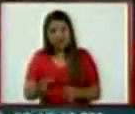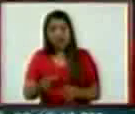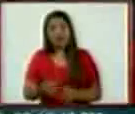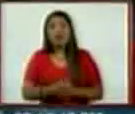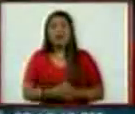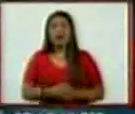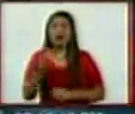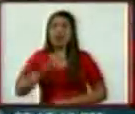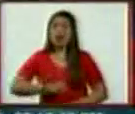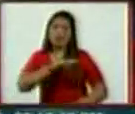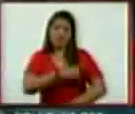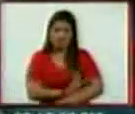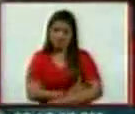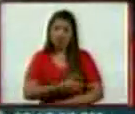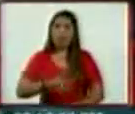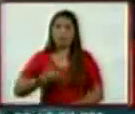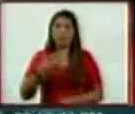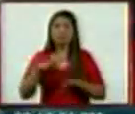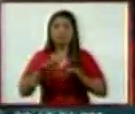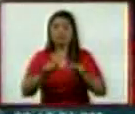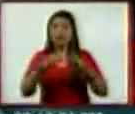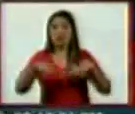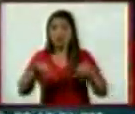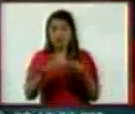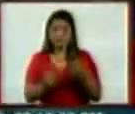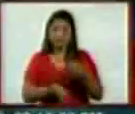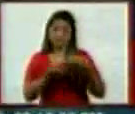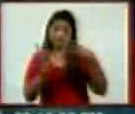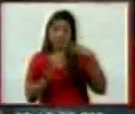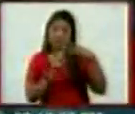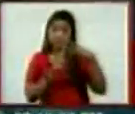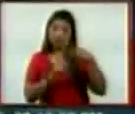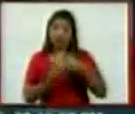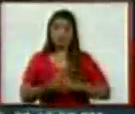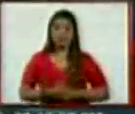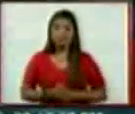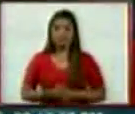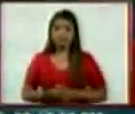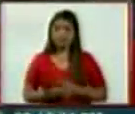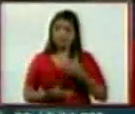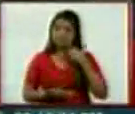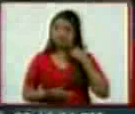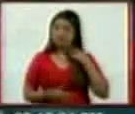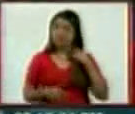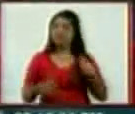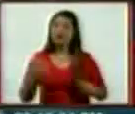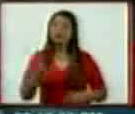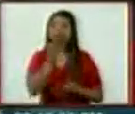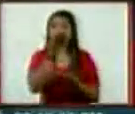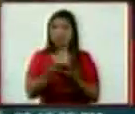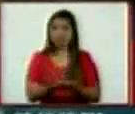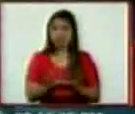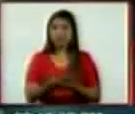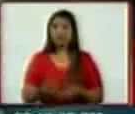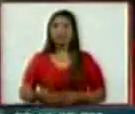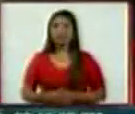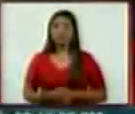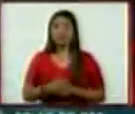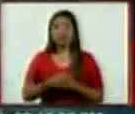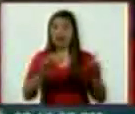necesaria para abordar ese espacio. En tercer lugar, se propuso y se